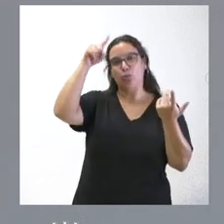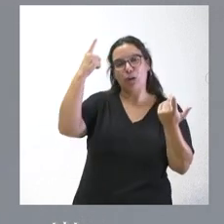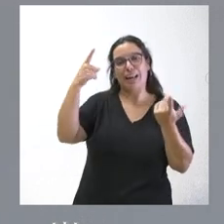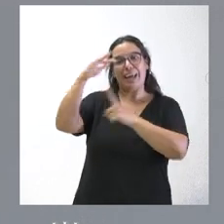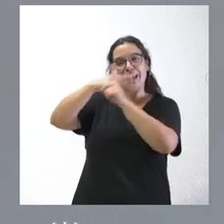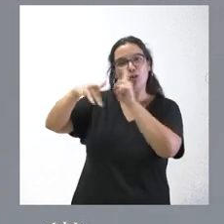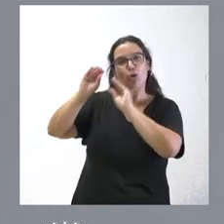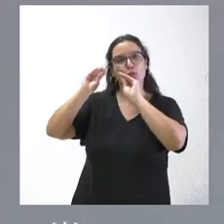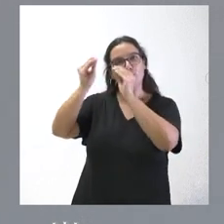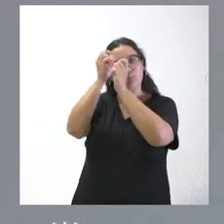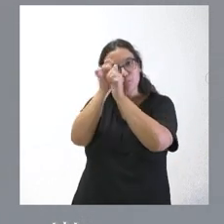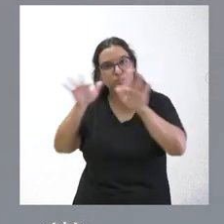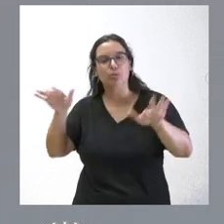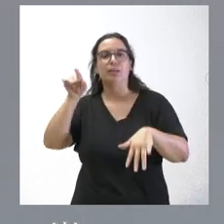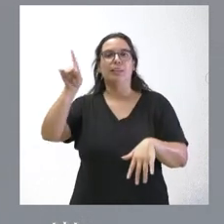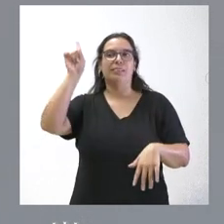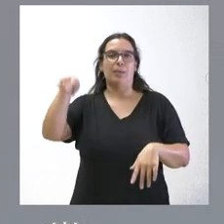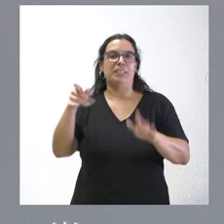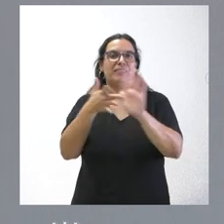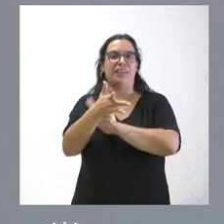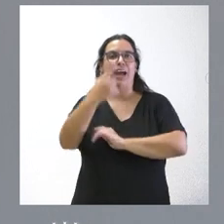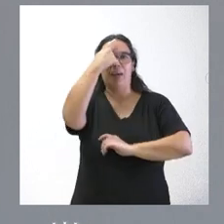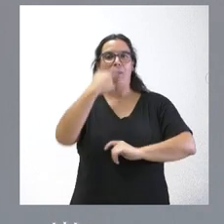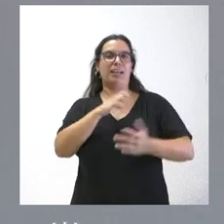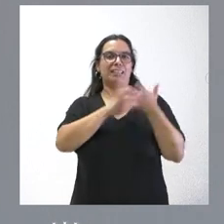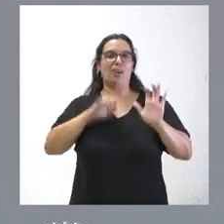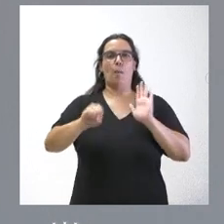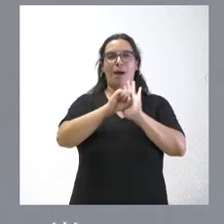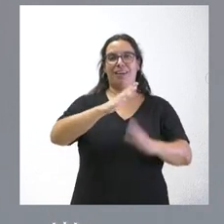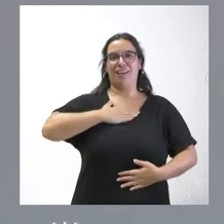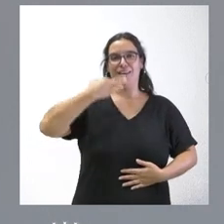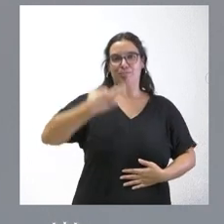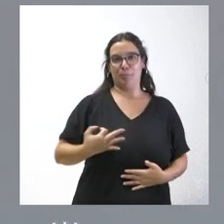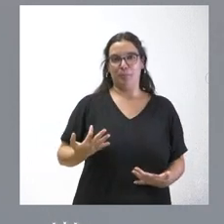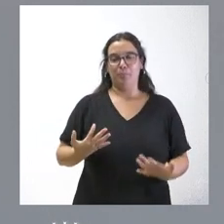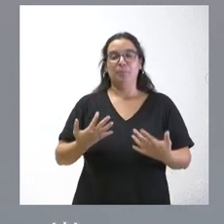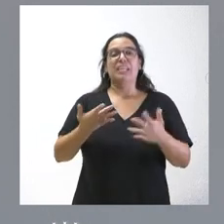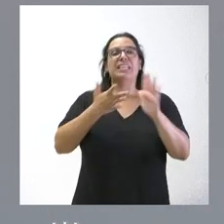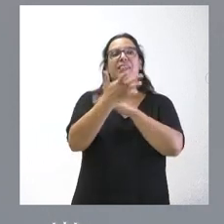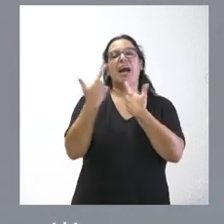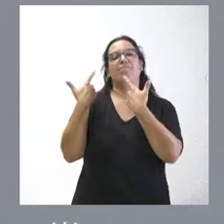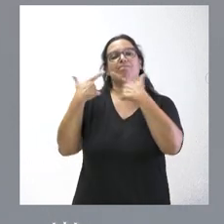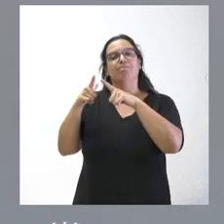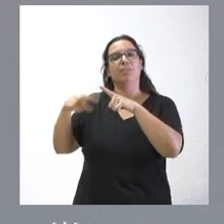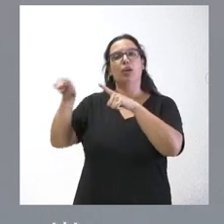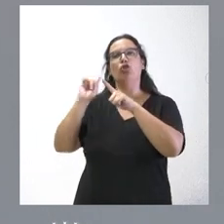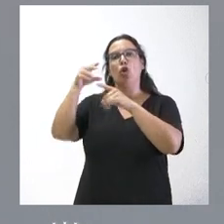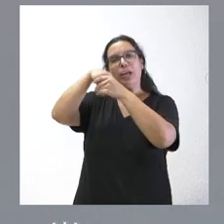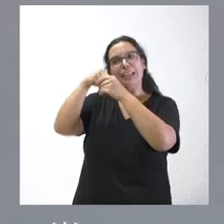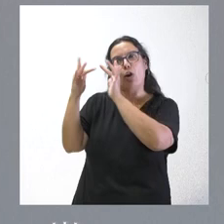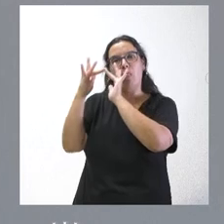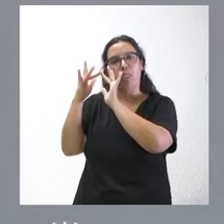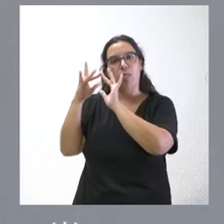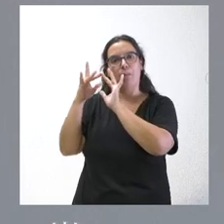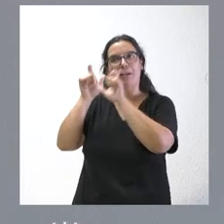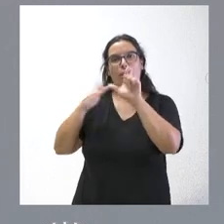su entorno lo cual va también en prestigio de la marca de Castilla y león no son solo unidades que mejoran la relación de los ciudadanos de Castellano exterior sino